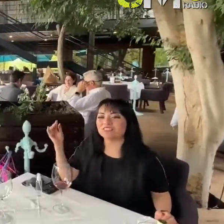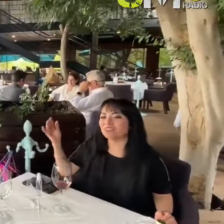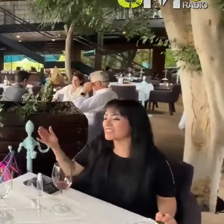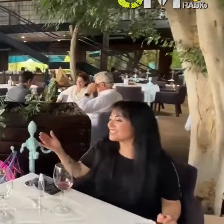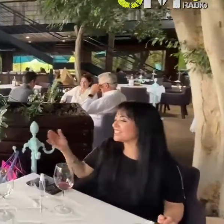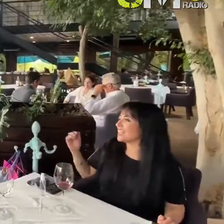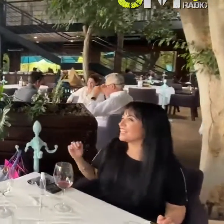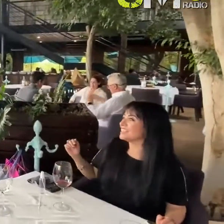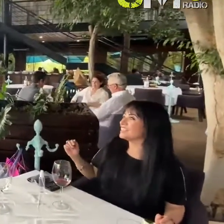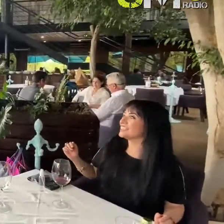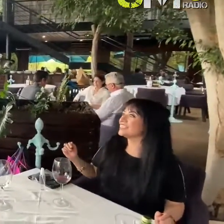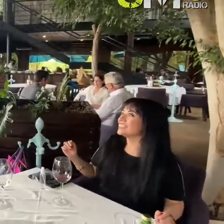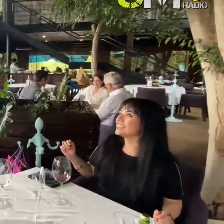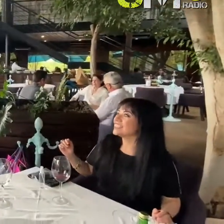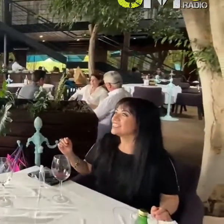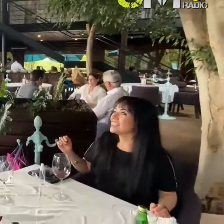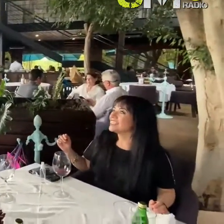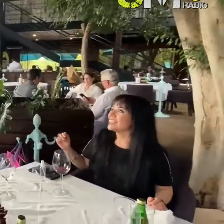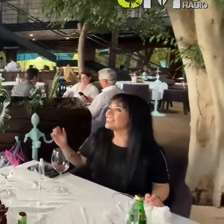Regreso. Ahora, ¿cómo te vas a sentar?